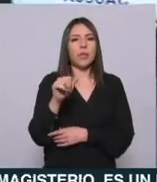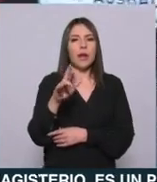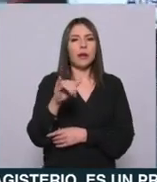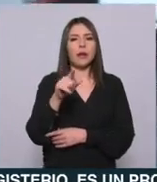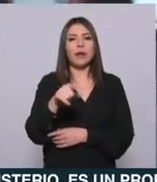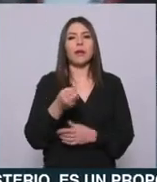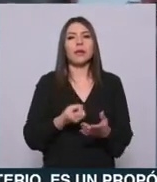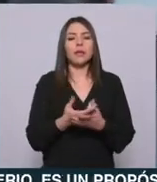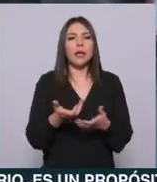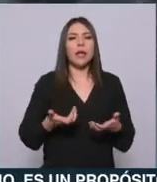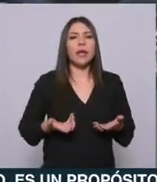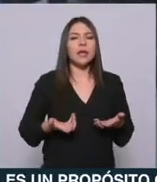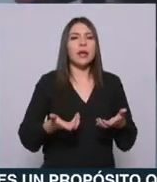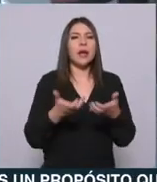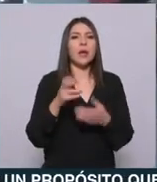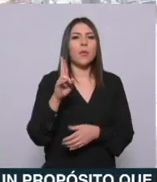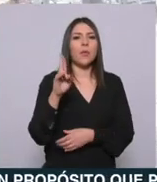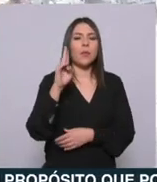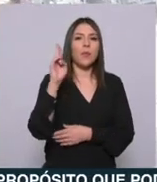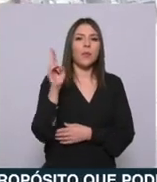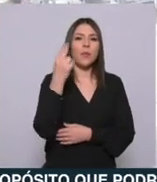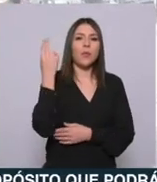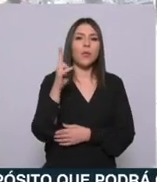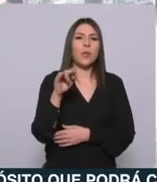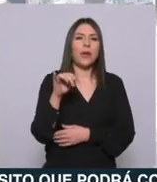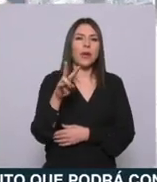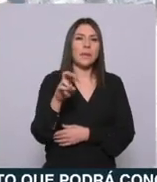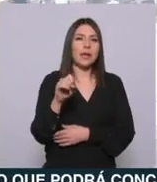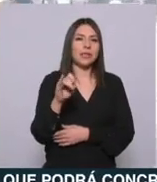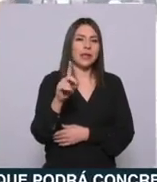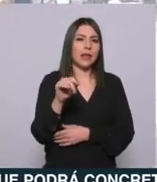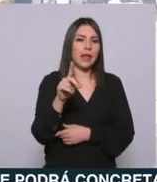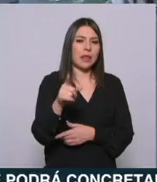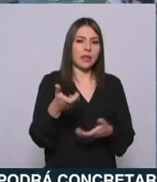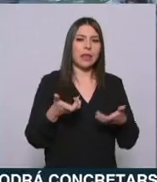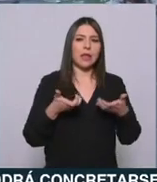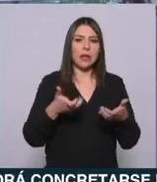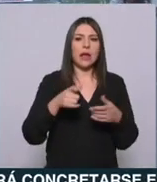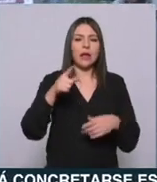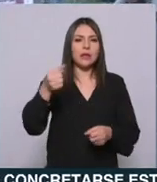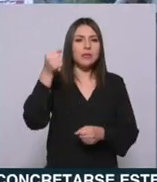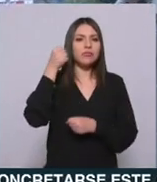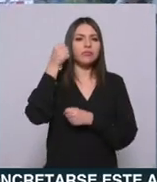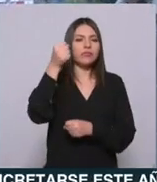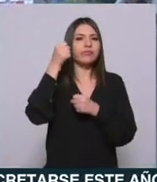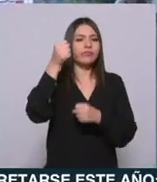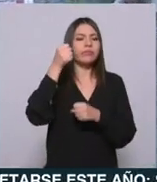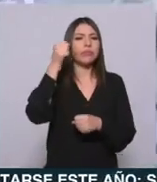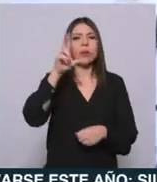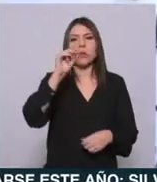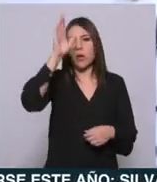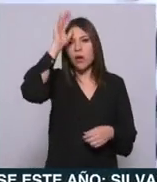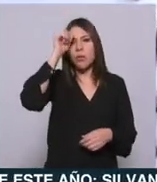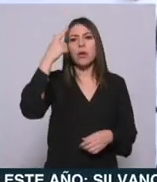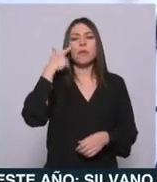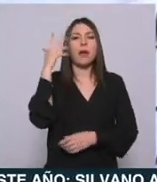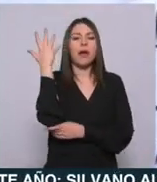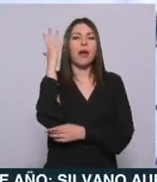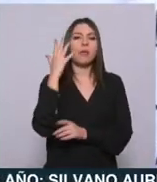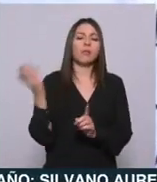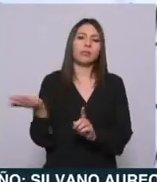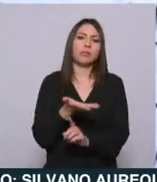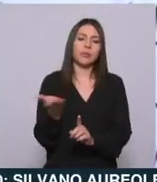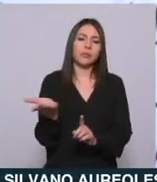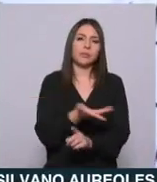para realizar un plantón en donde manifestaron su inconformidad por la construcción de la torre y la tala de árboles. Estas acciones